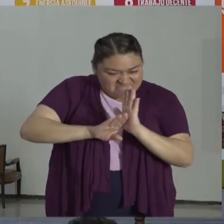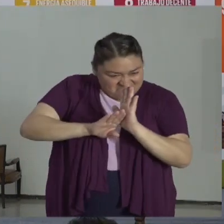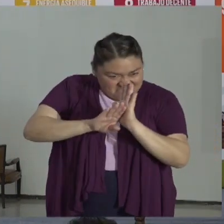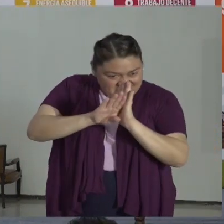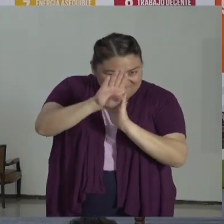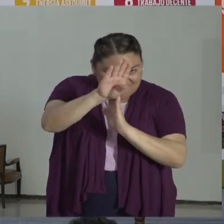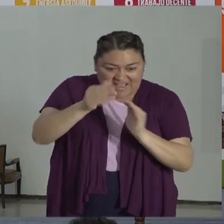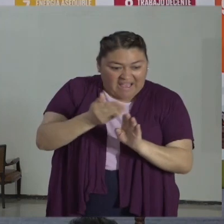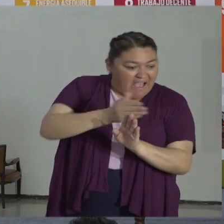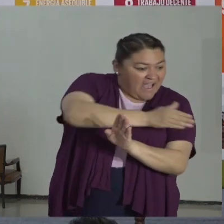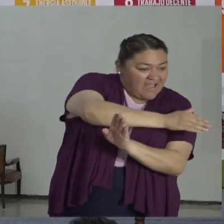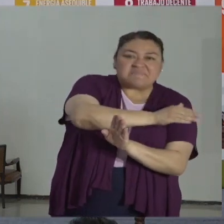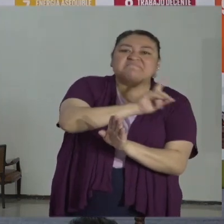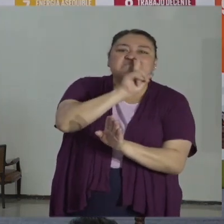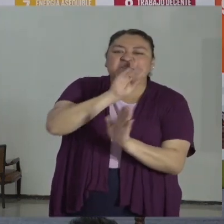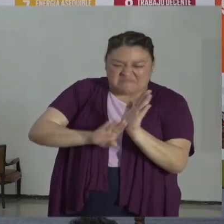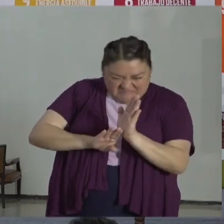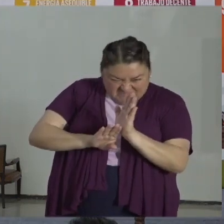periodo